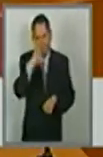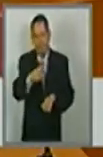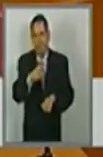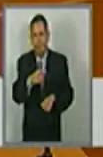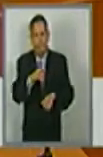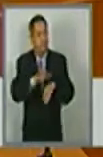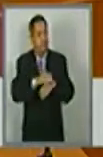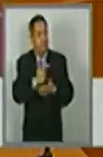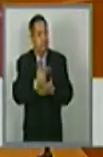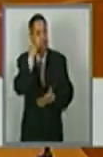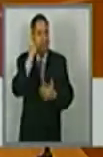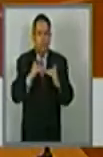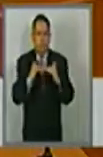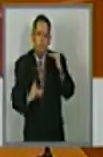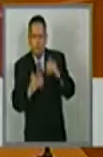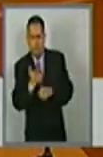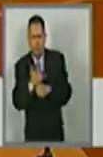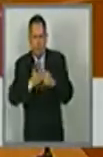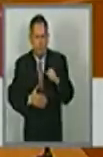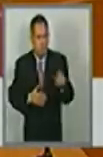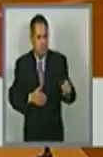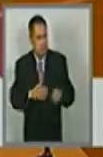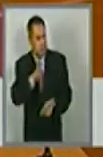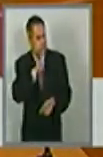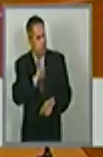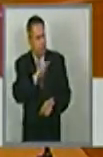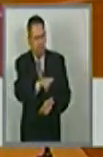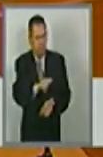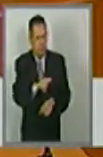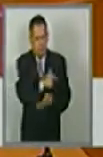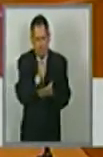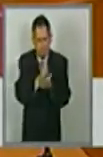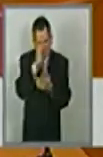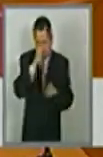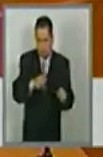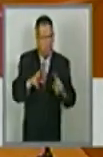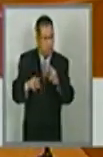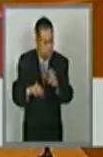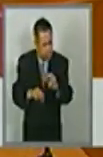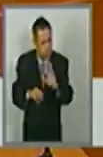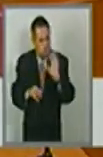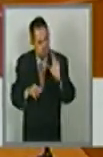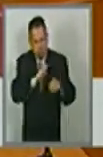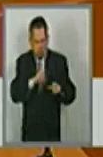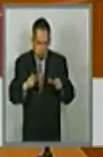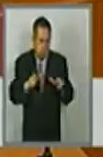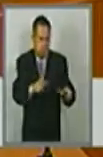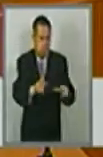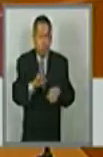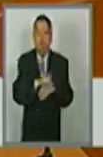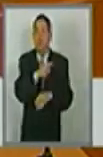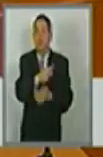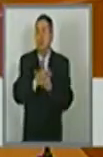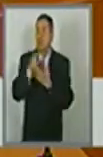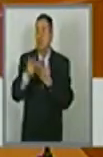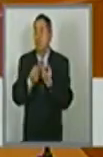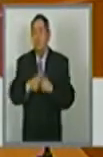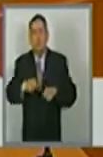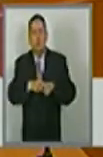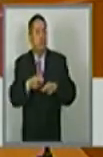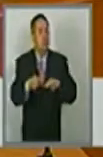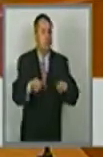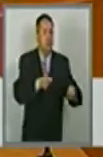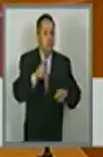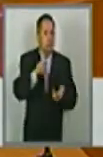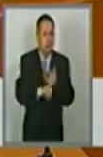un proceso inequitativo e ilegal que se está dando en la Ciudad de México, no solo por el uso de programas sociales, sino también